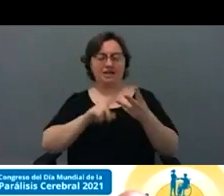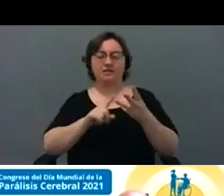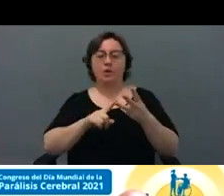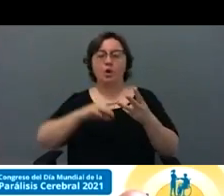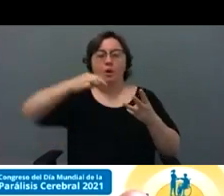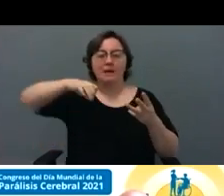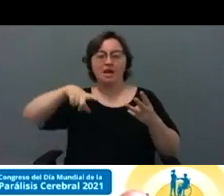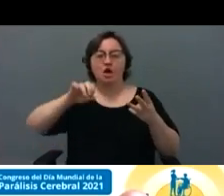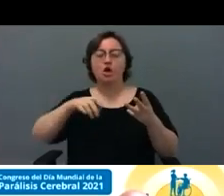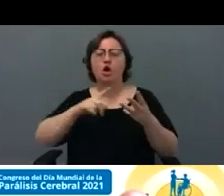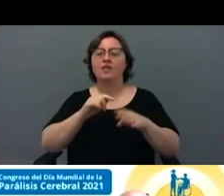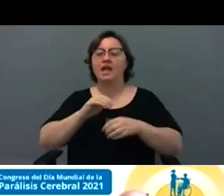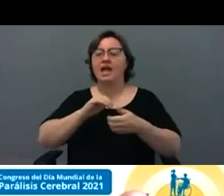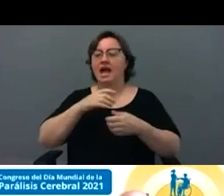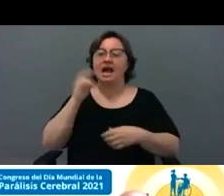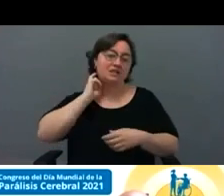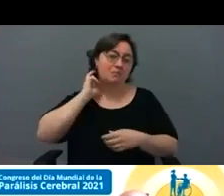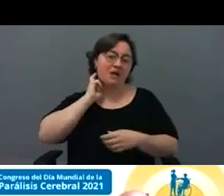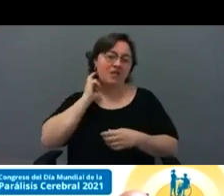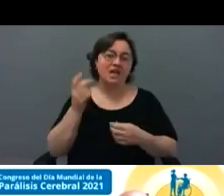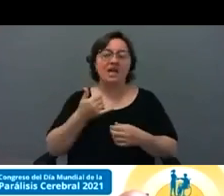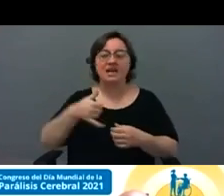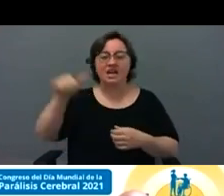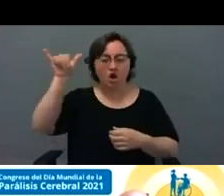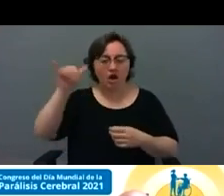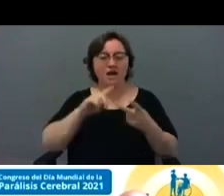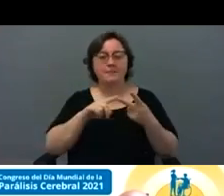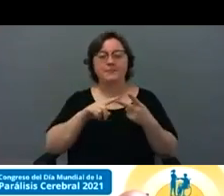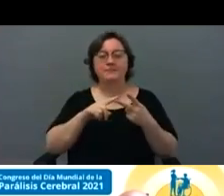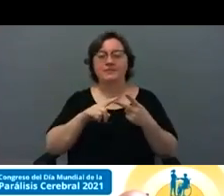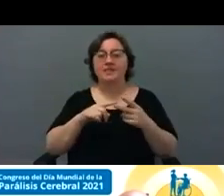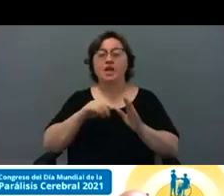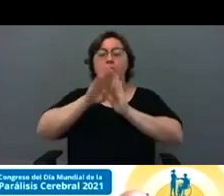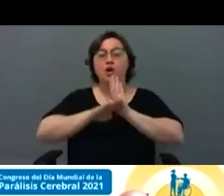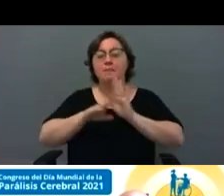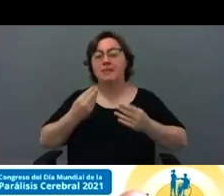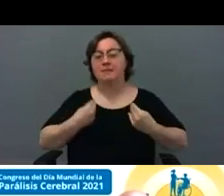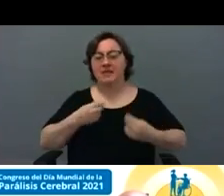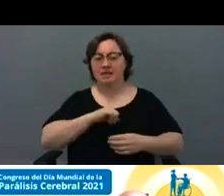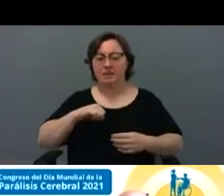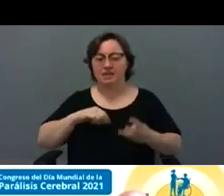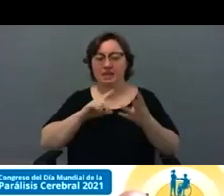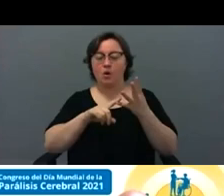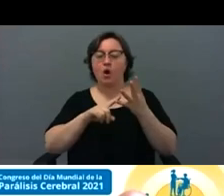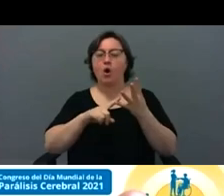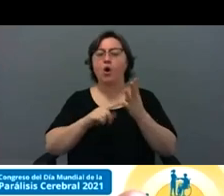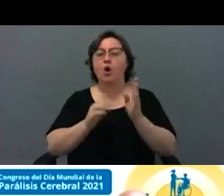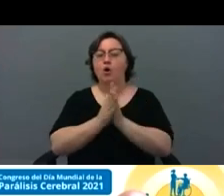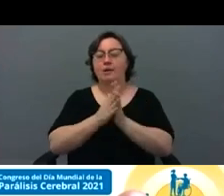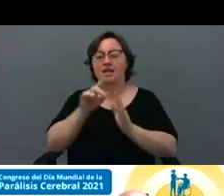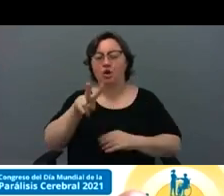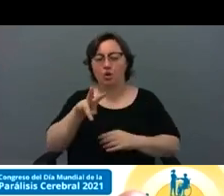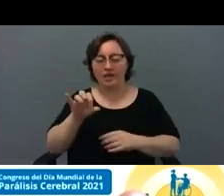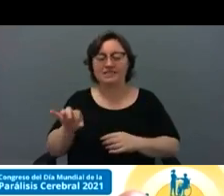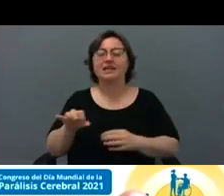desde Aspace Rioja, que nos va a acercar el programa de vida independiente. Y a Luis, como no, desde Aspace Sevilla, que nos va a hablar